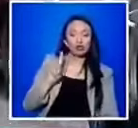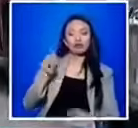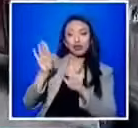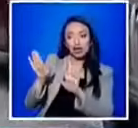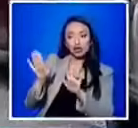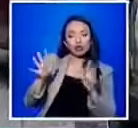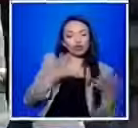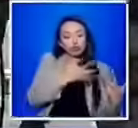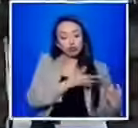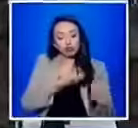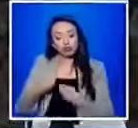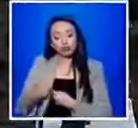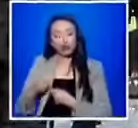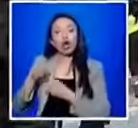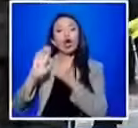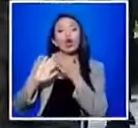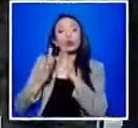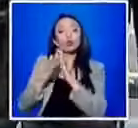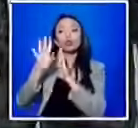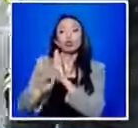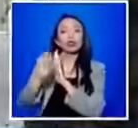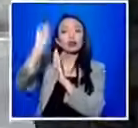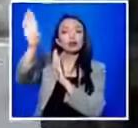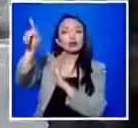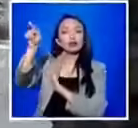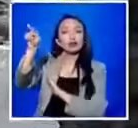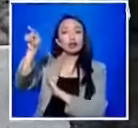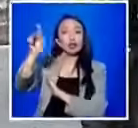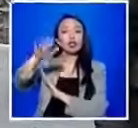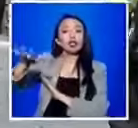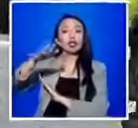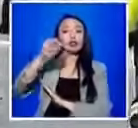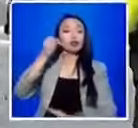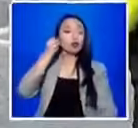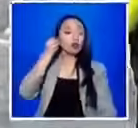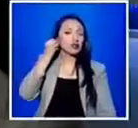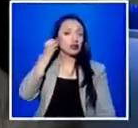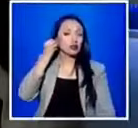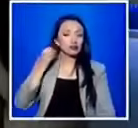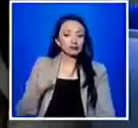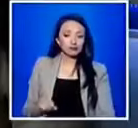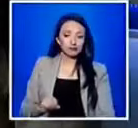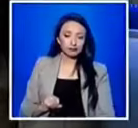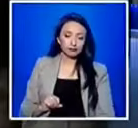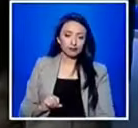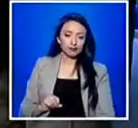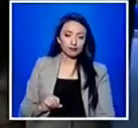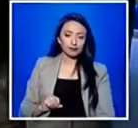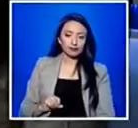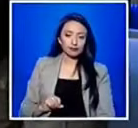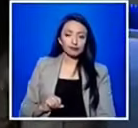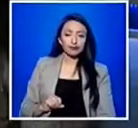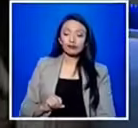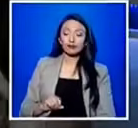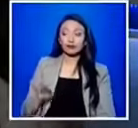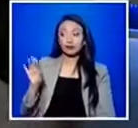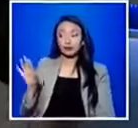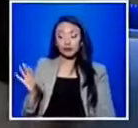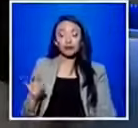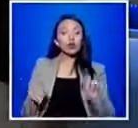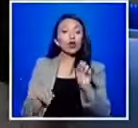que se permita llevarlos a su comunidad, ubicada en la frontera con Perú. Y de igual forma, una